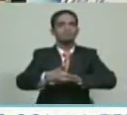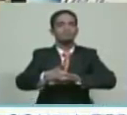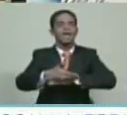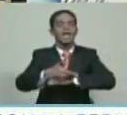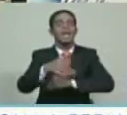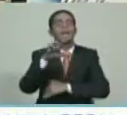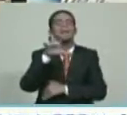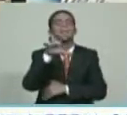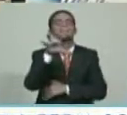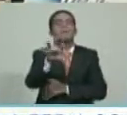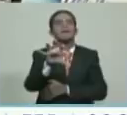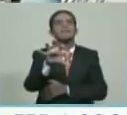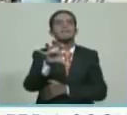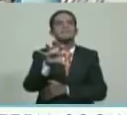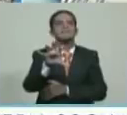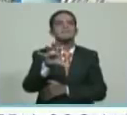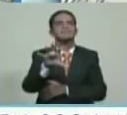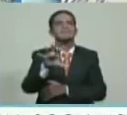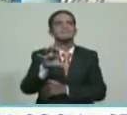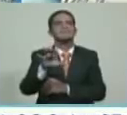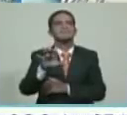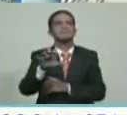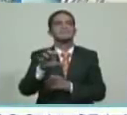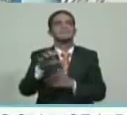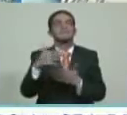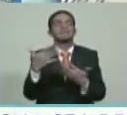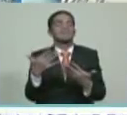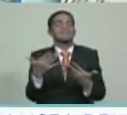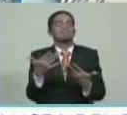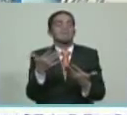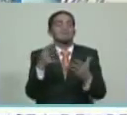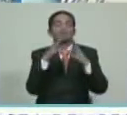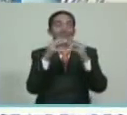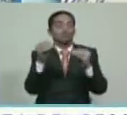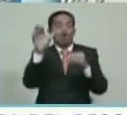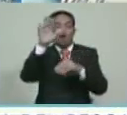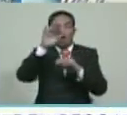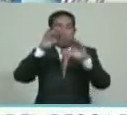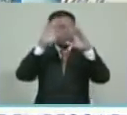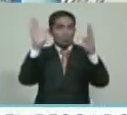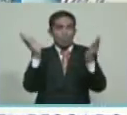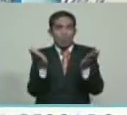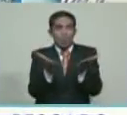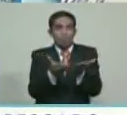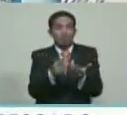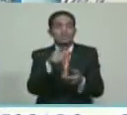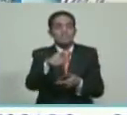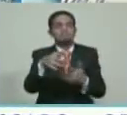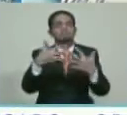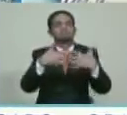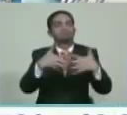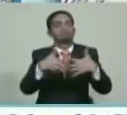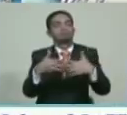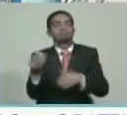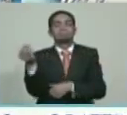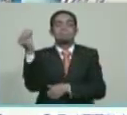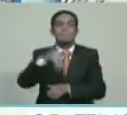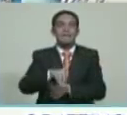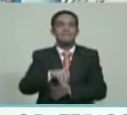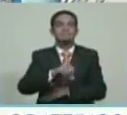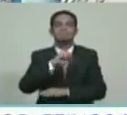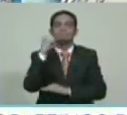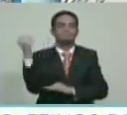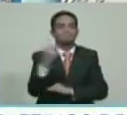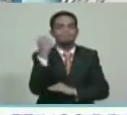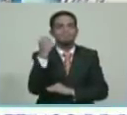globalmente, calculen ustedes, globalmente en el planeta Tierra, mayor productor de cocaína, como